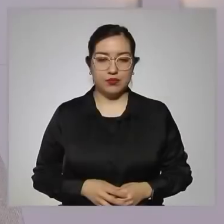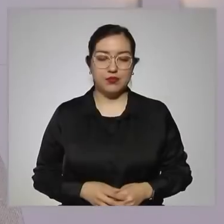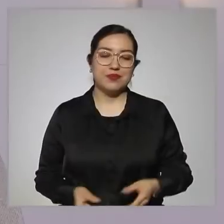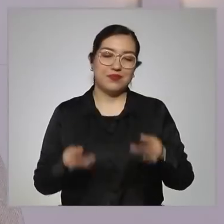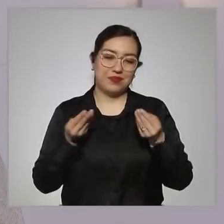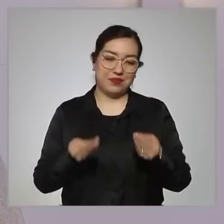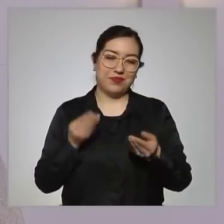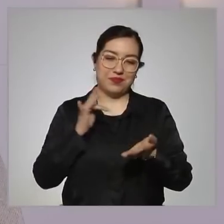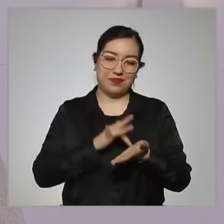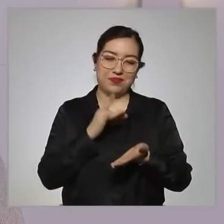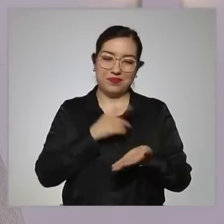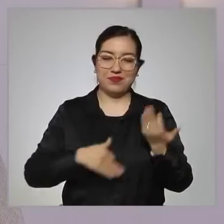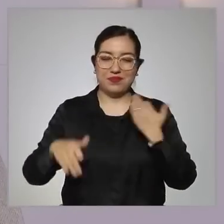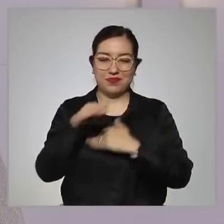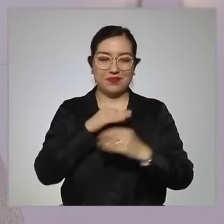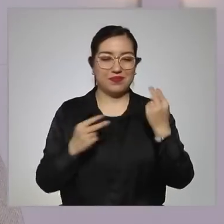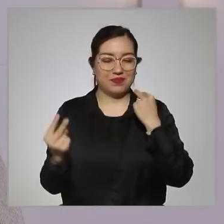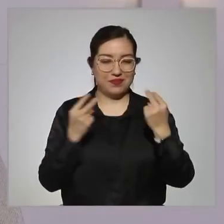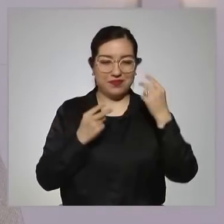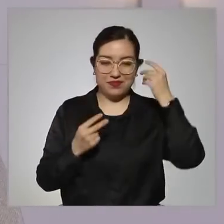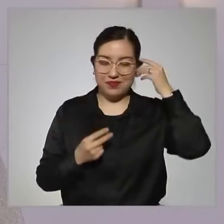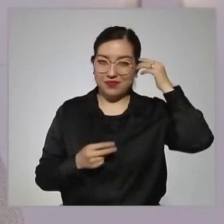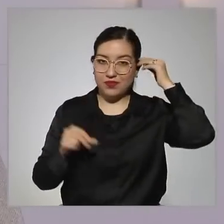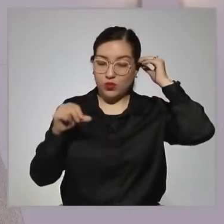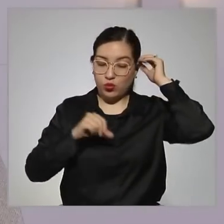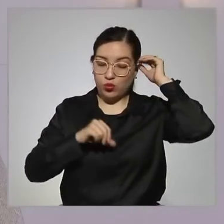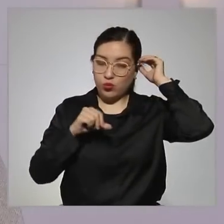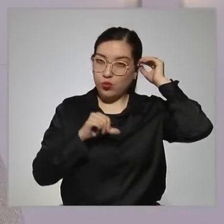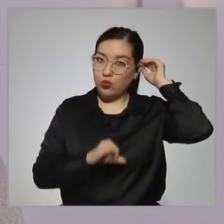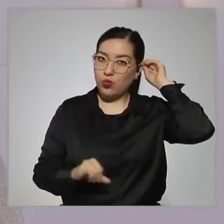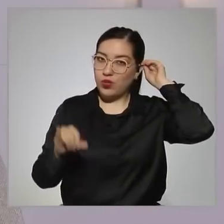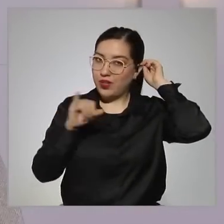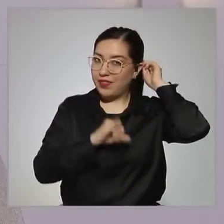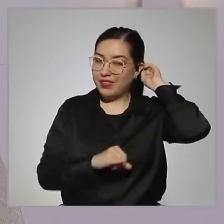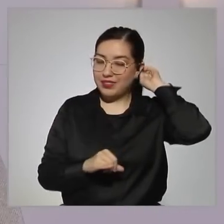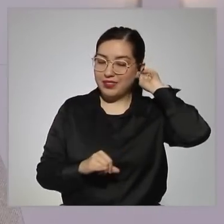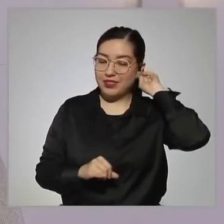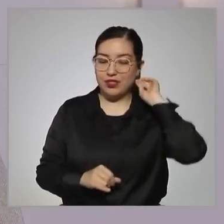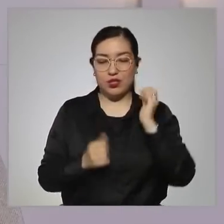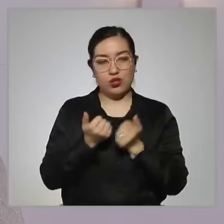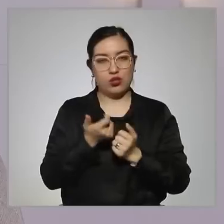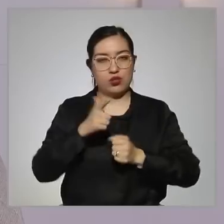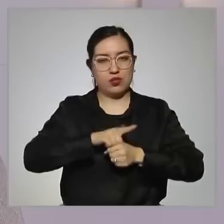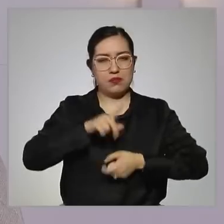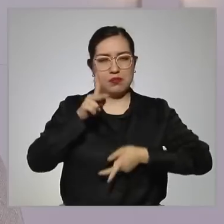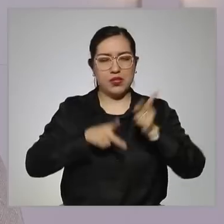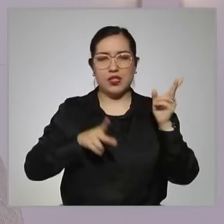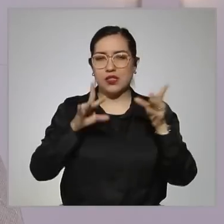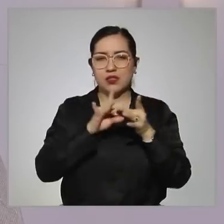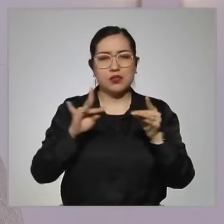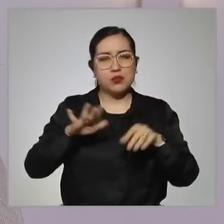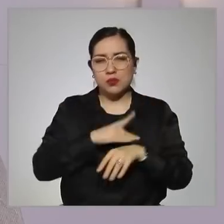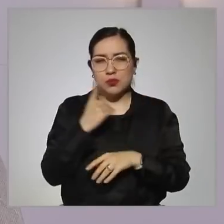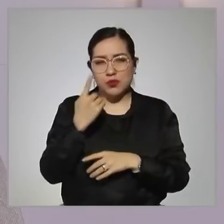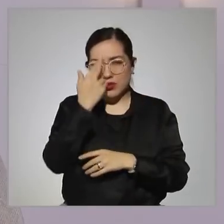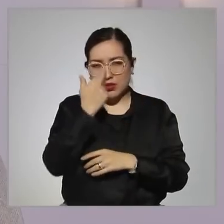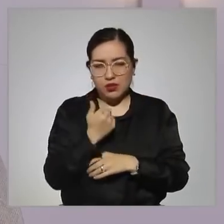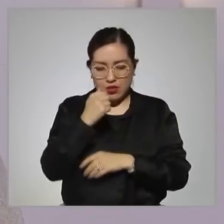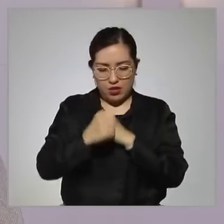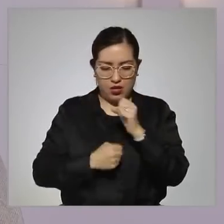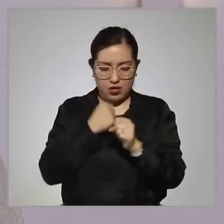Muchísimas gracias por seguir con nosotras este jueves de Sociedad. Estamos hablando de por qué celebramos el Año Nuevo ya